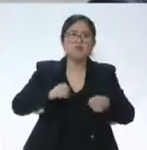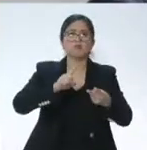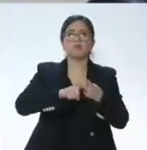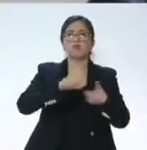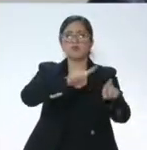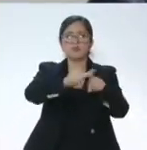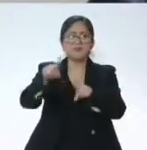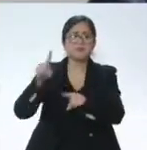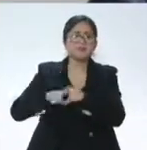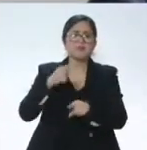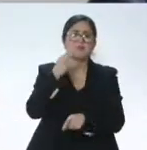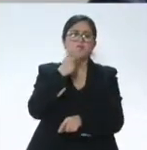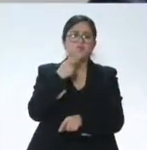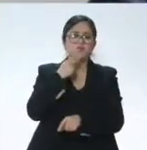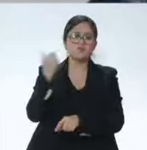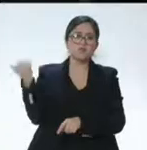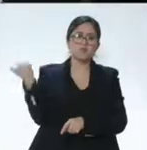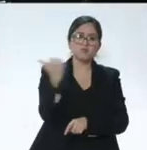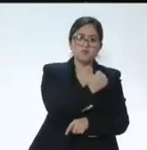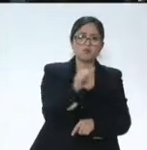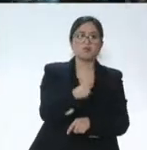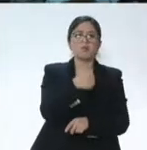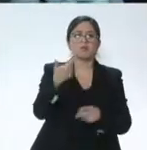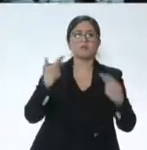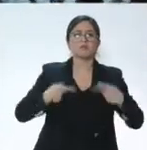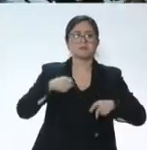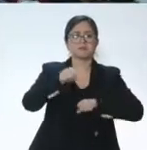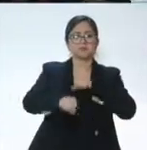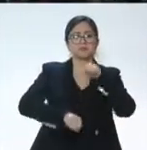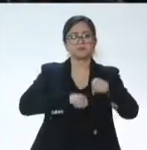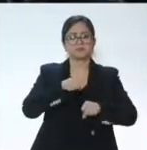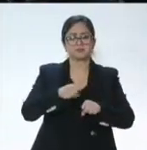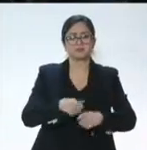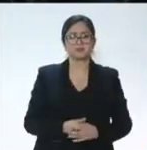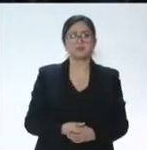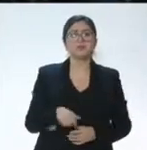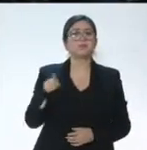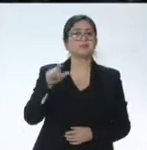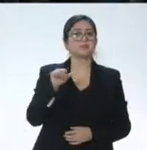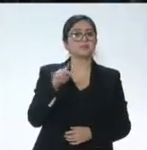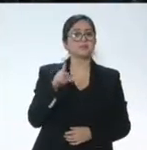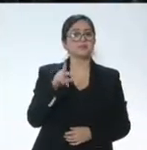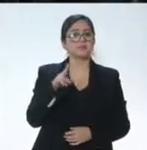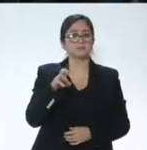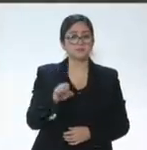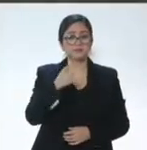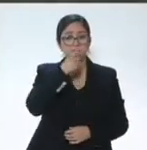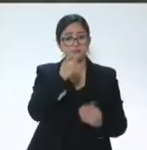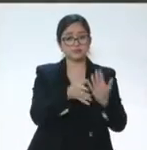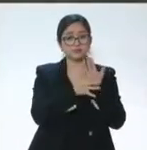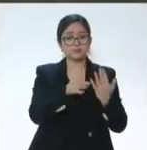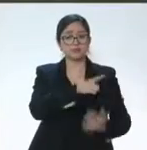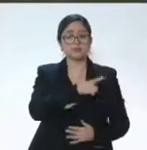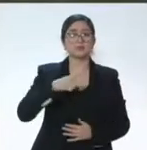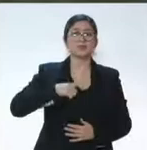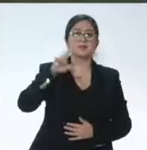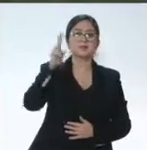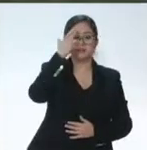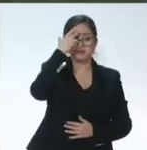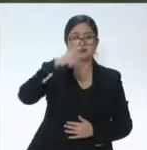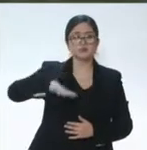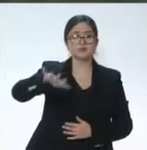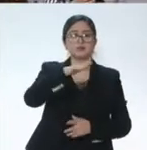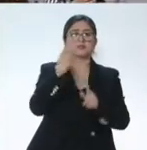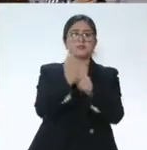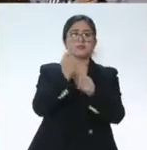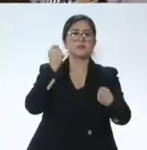golfitaxi y en bicicleta. Andrés Layuz señaló que adicionalmente se debe reconocer el transporte alternativo que opera en la periferia